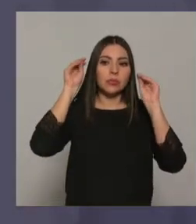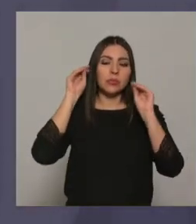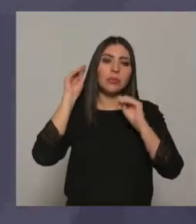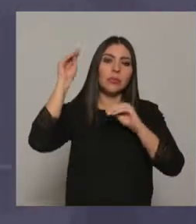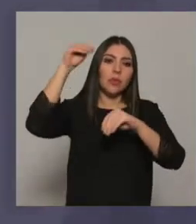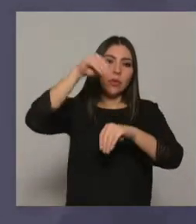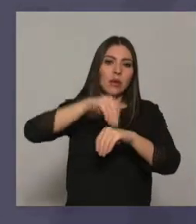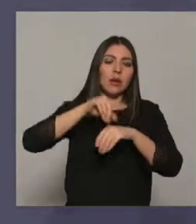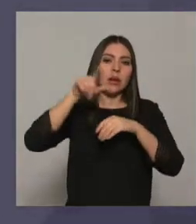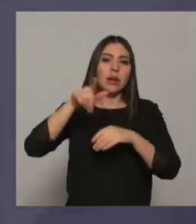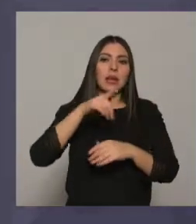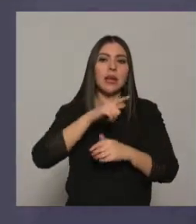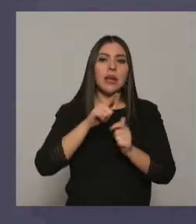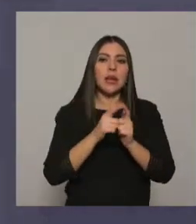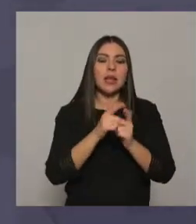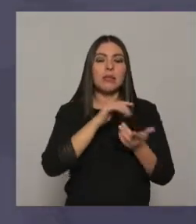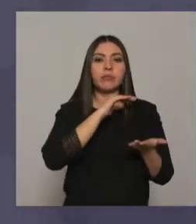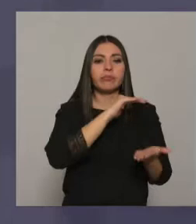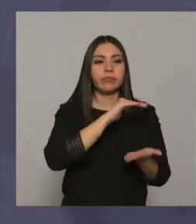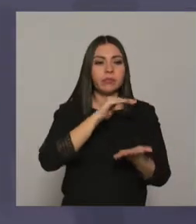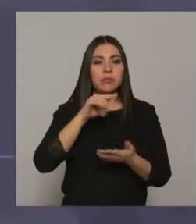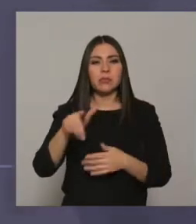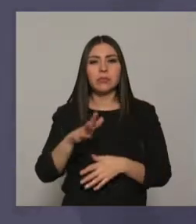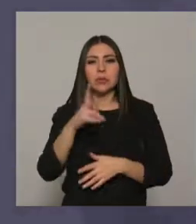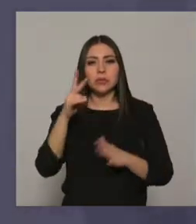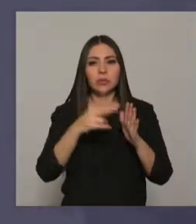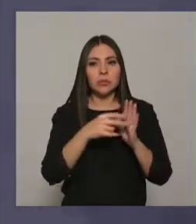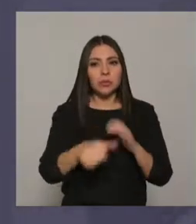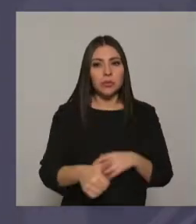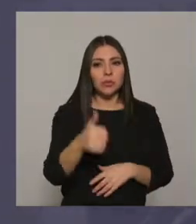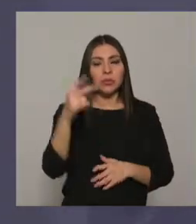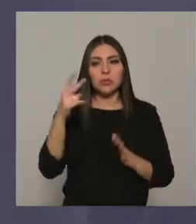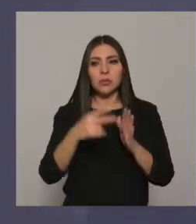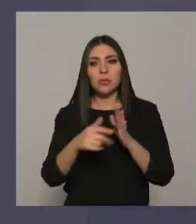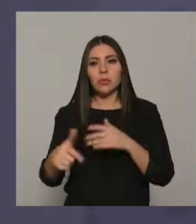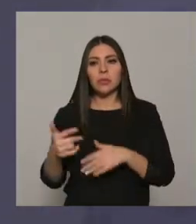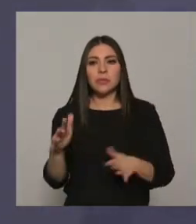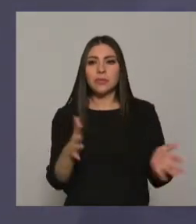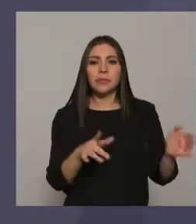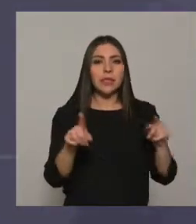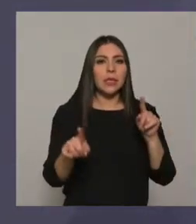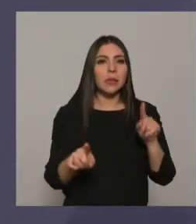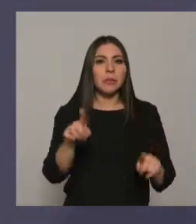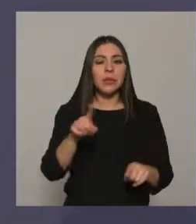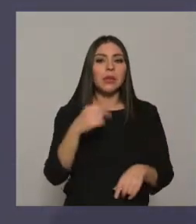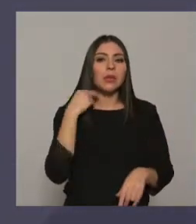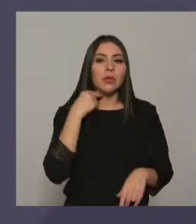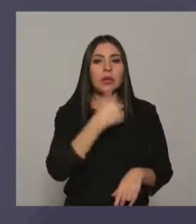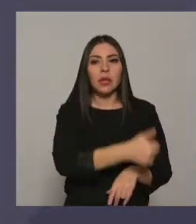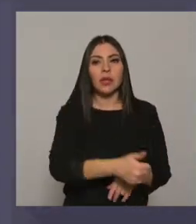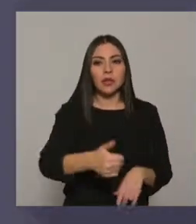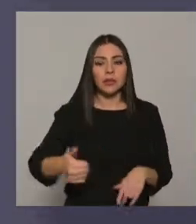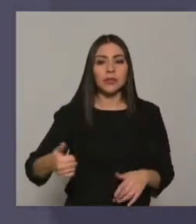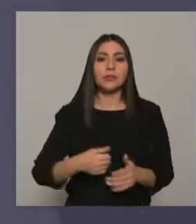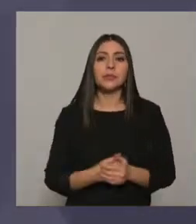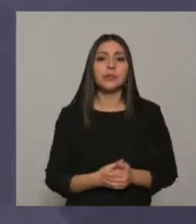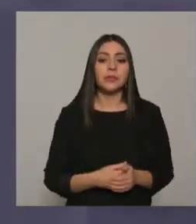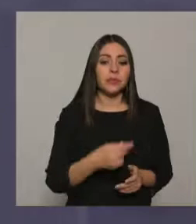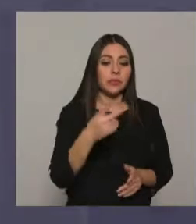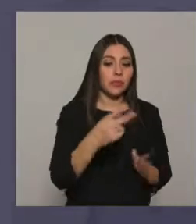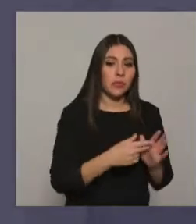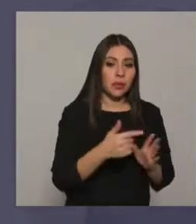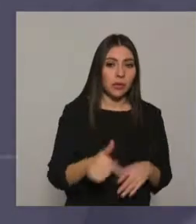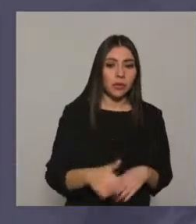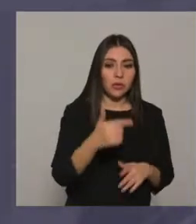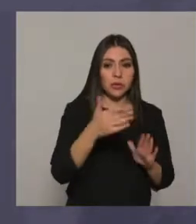nuestro protocolo llega hasta 2012, 2011, 2012, dependiendo de cada notaría. De 2012 a la fecha